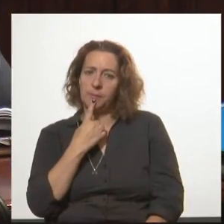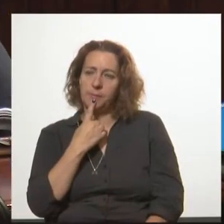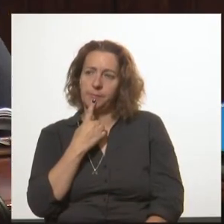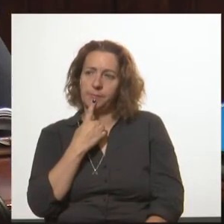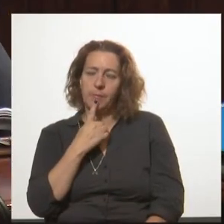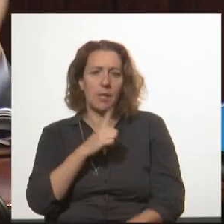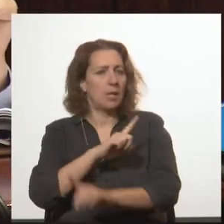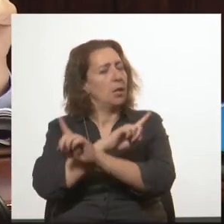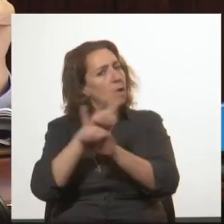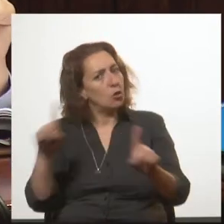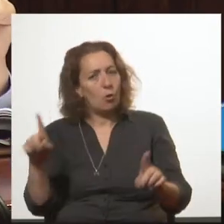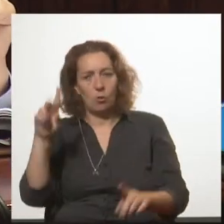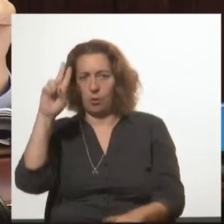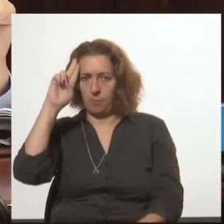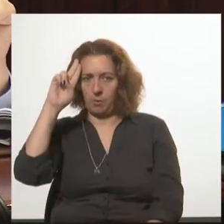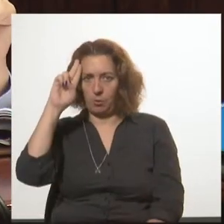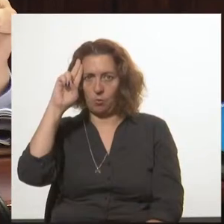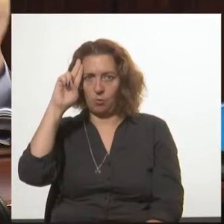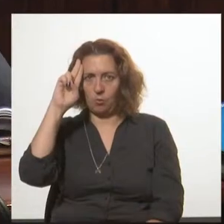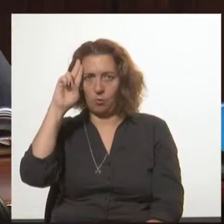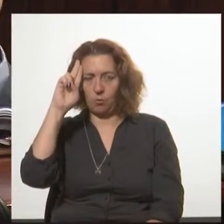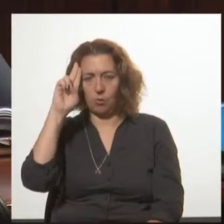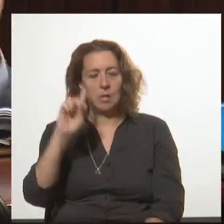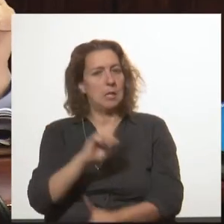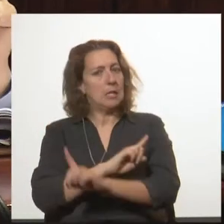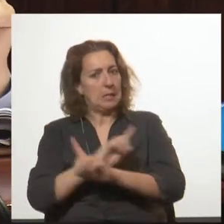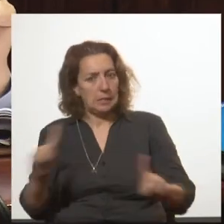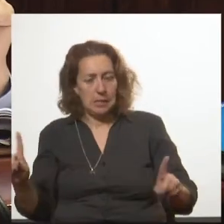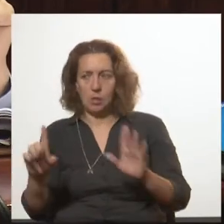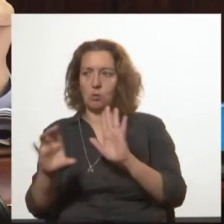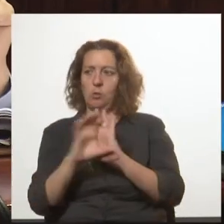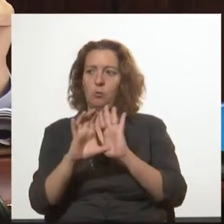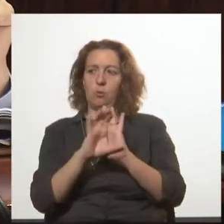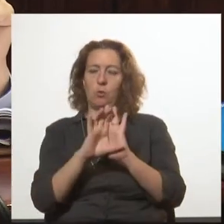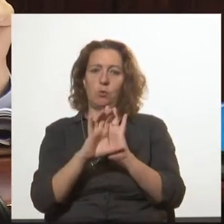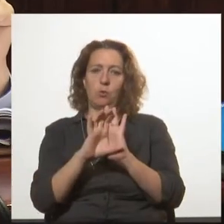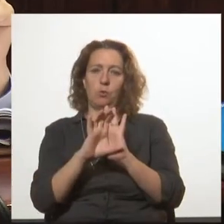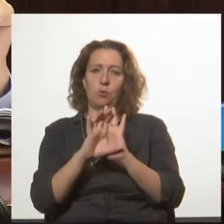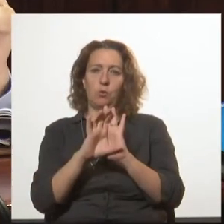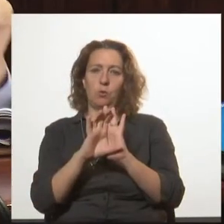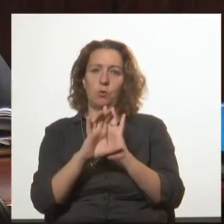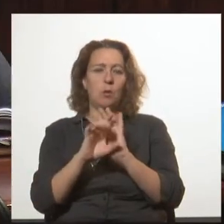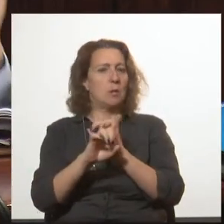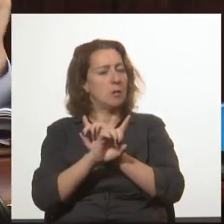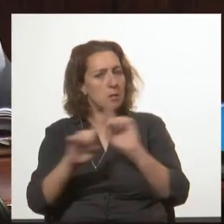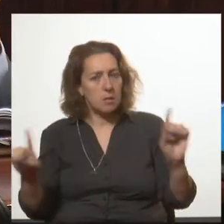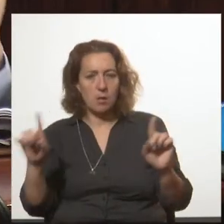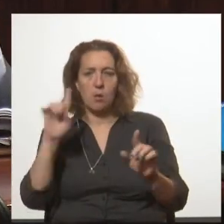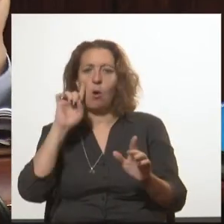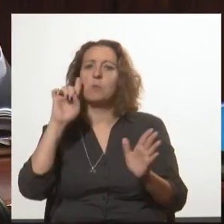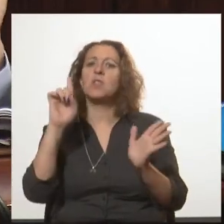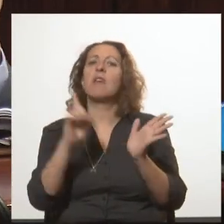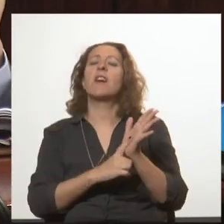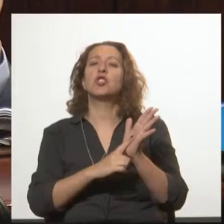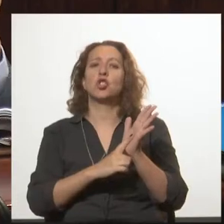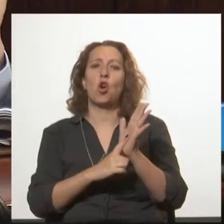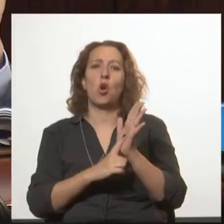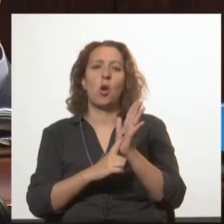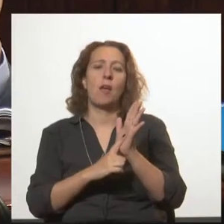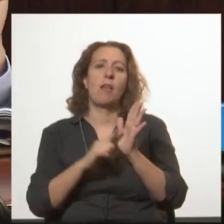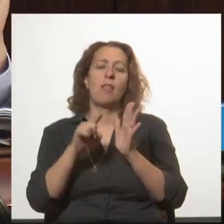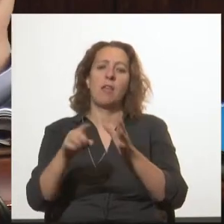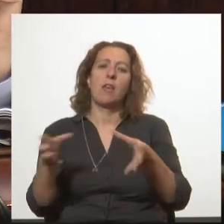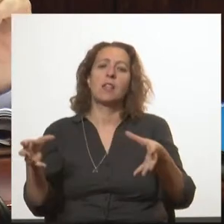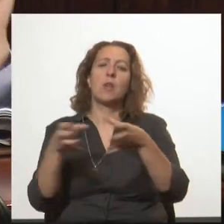que no respeto ni a la constitución ni a la observación del principal órgano de